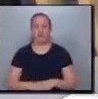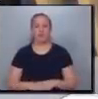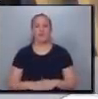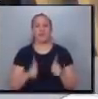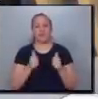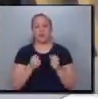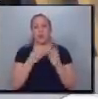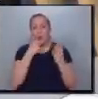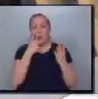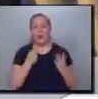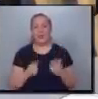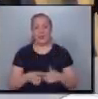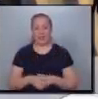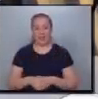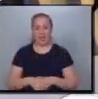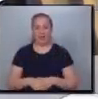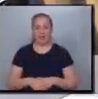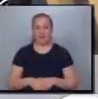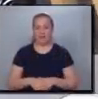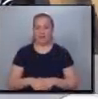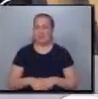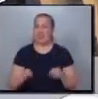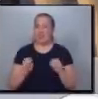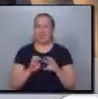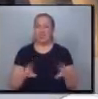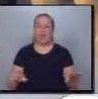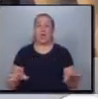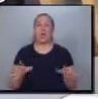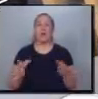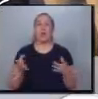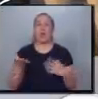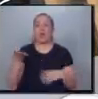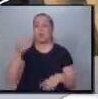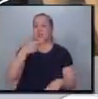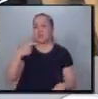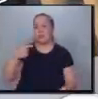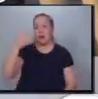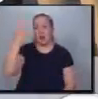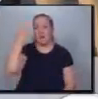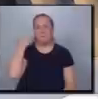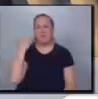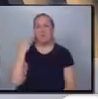día. Bueno, gracias. Igualmente, tremendo. Viste, como hablábamos la otra semana, ¿no?